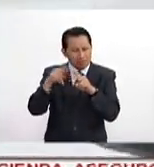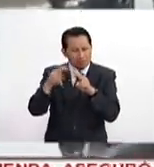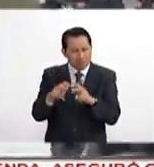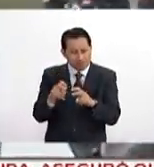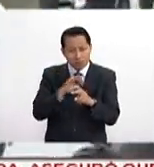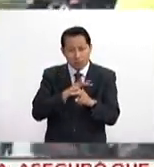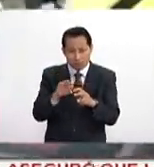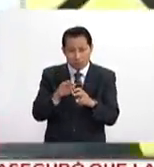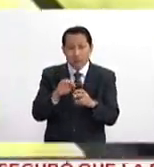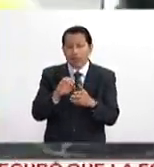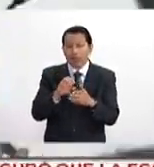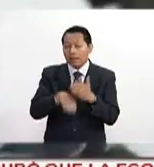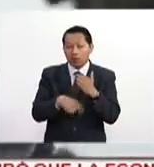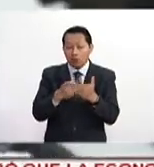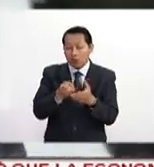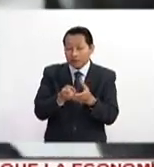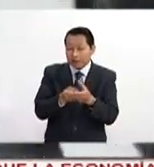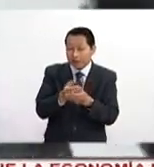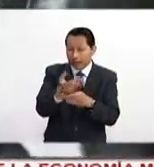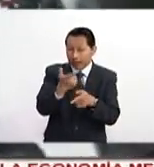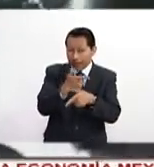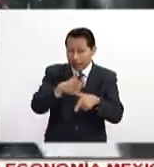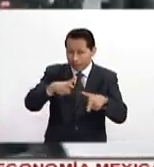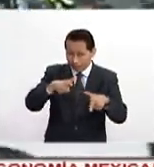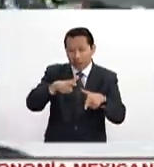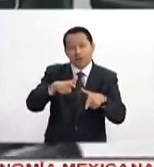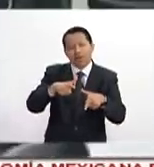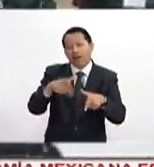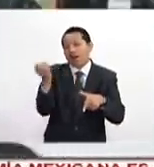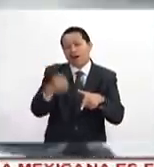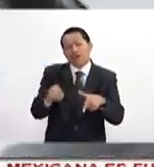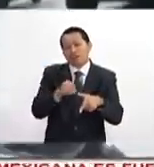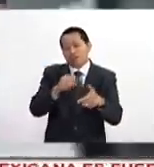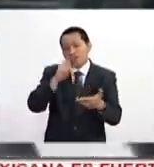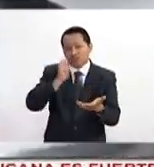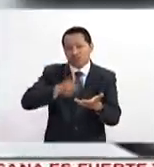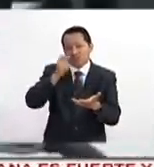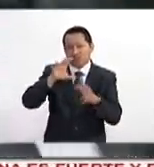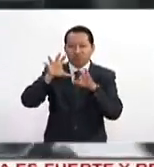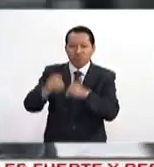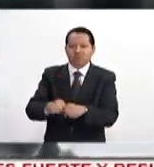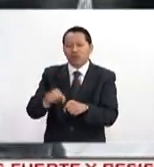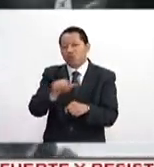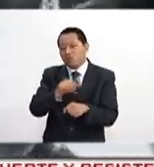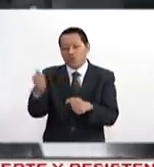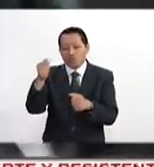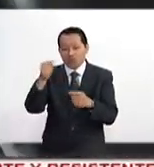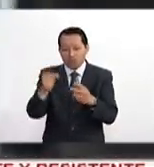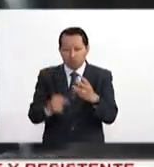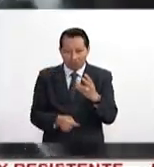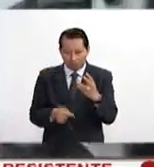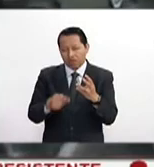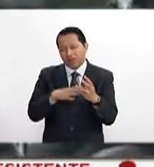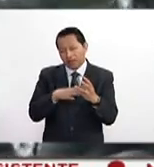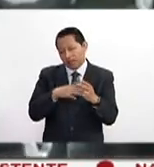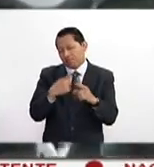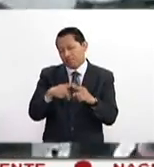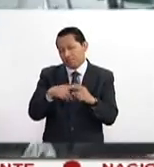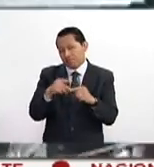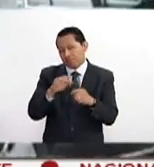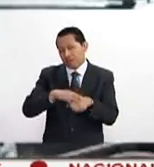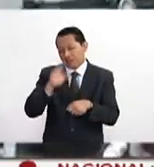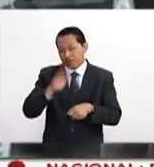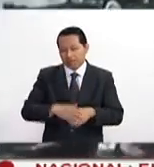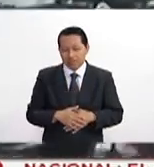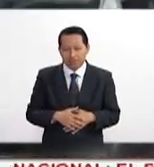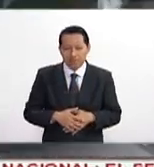libertad, inmediatamente solicitarían una orden de aprehensión por otros hechos distintos a los de la extradición.